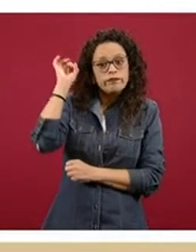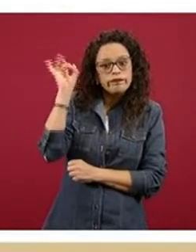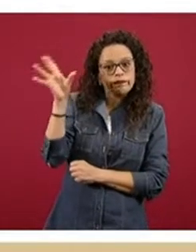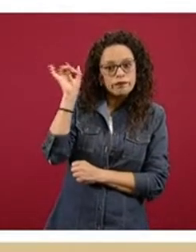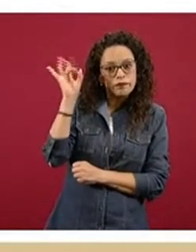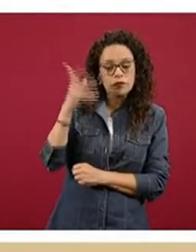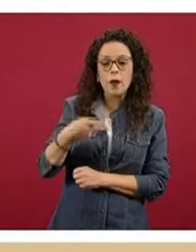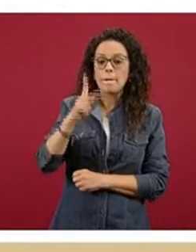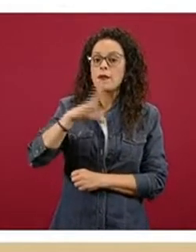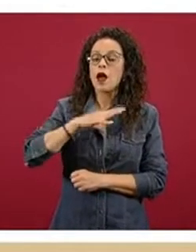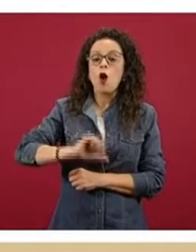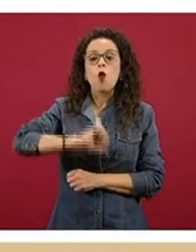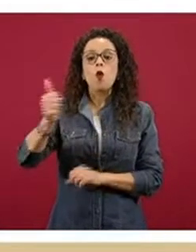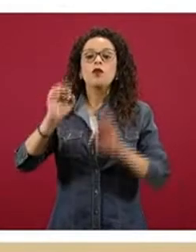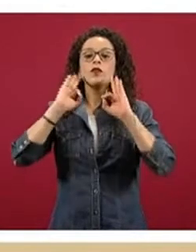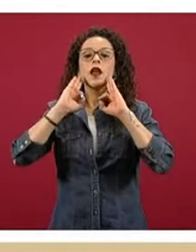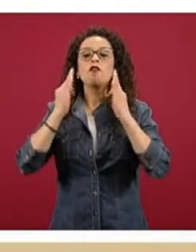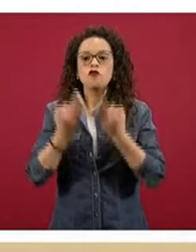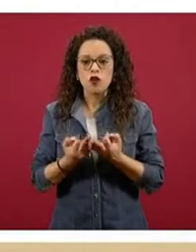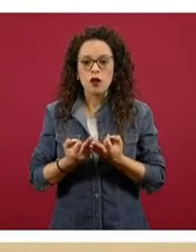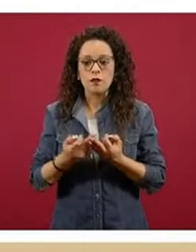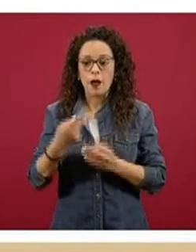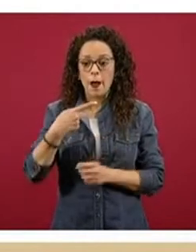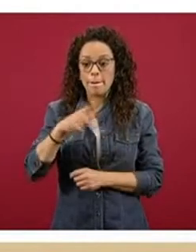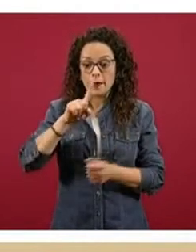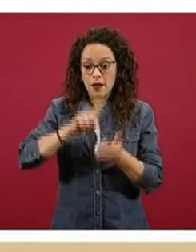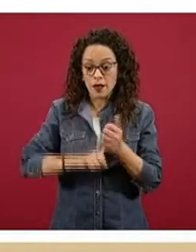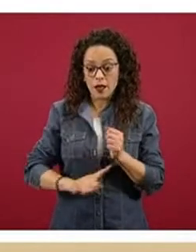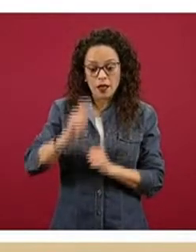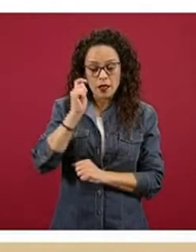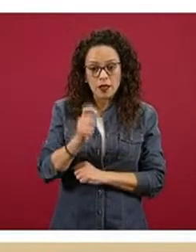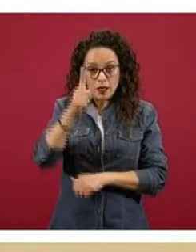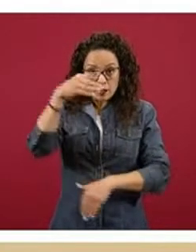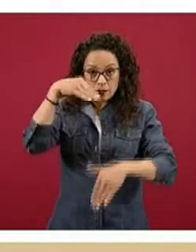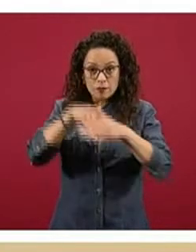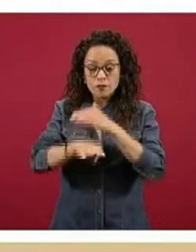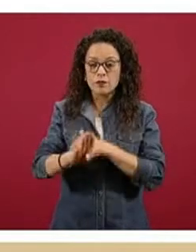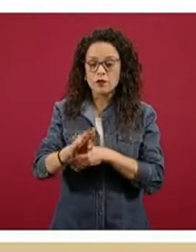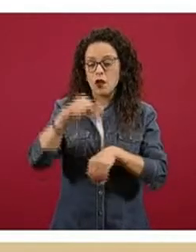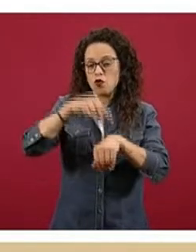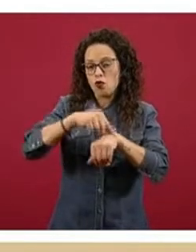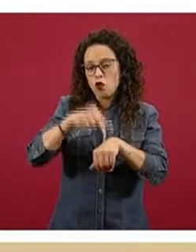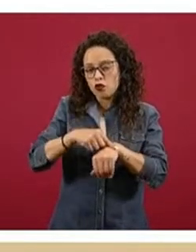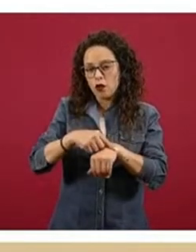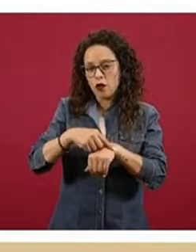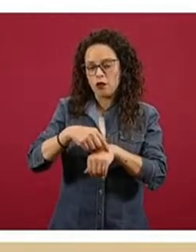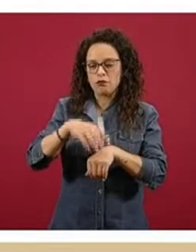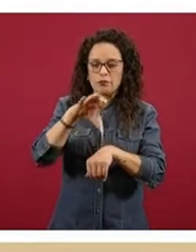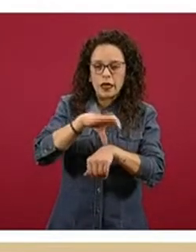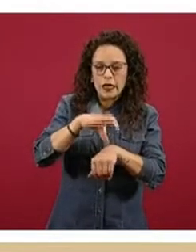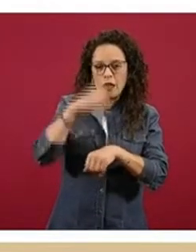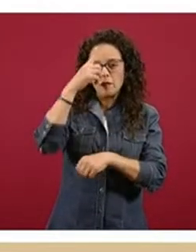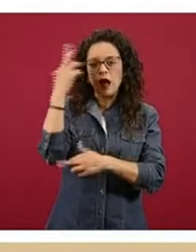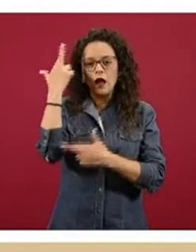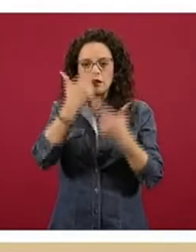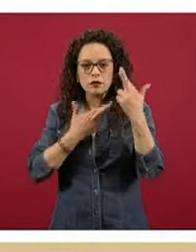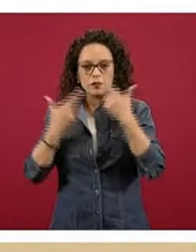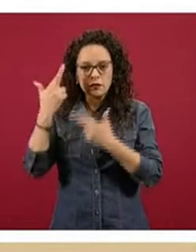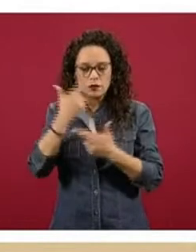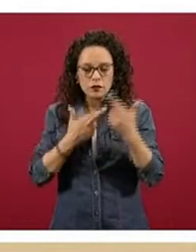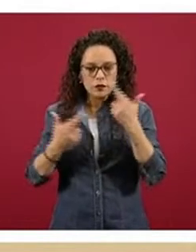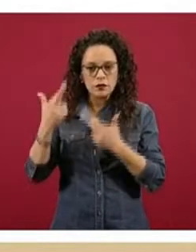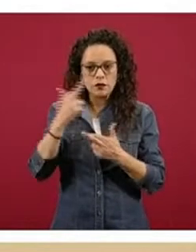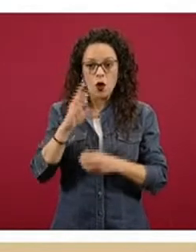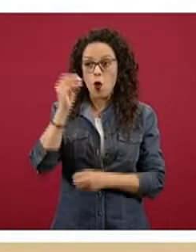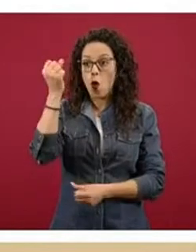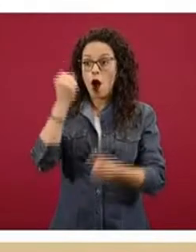de manifestaciones que nosotros a nivel clínico, es decir, cuando ustedes acuden a la consulta o en algunos casos pacientes que